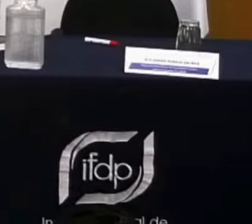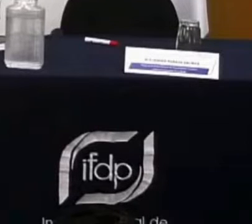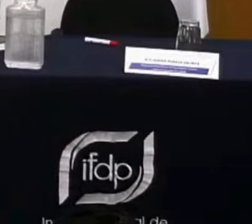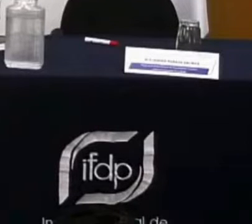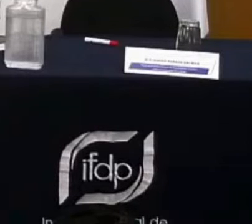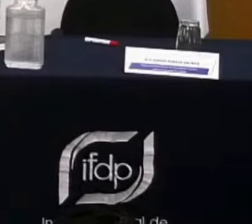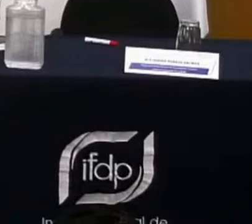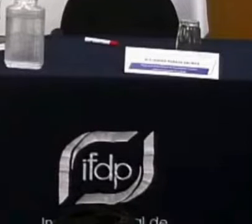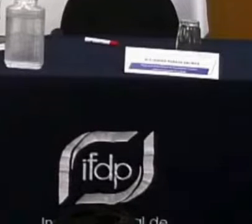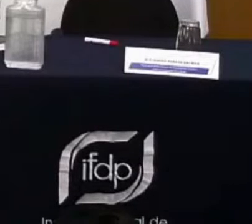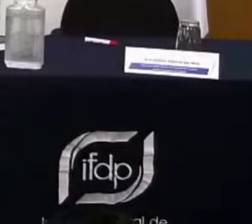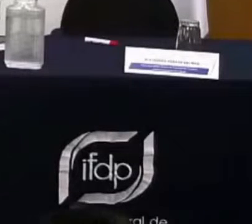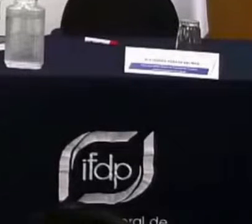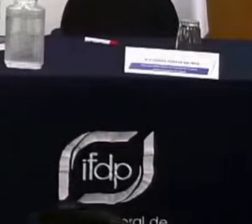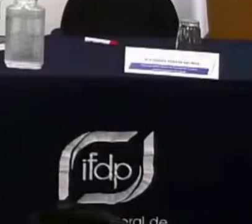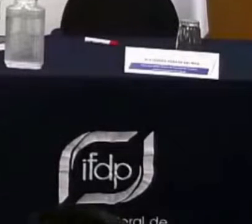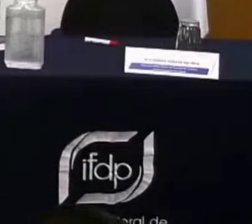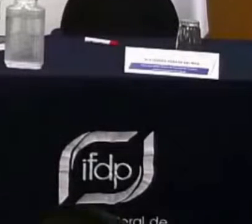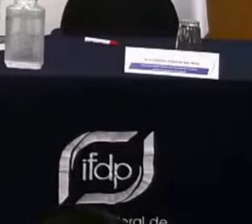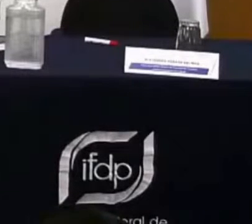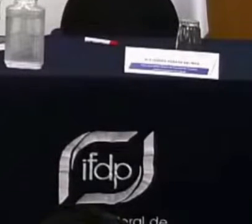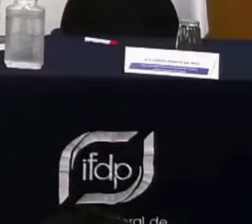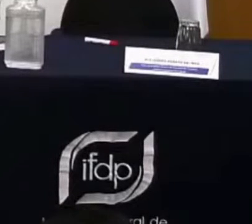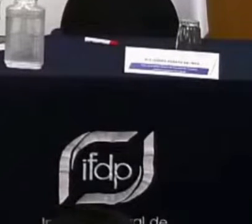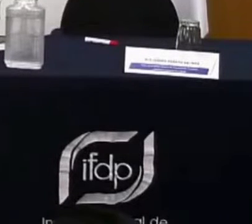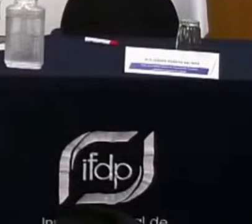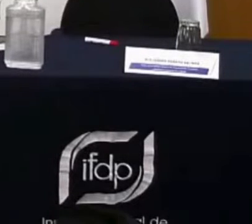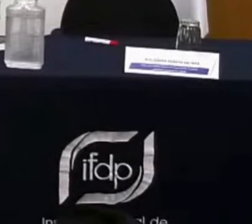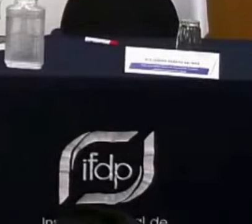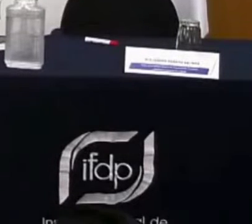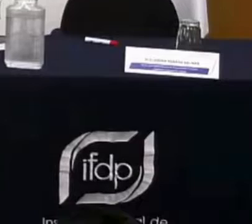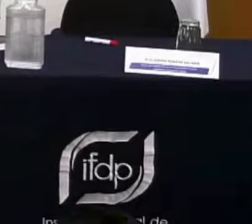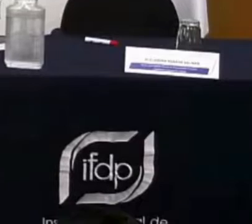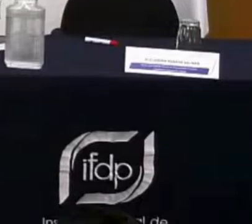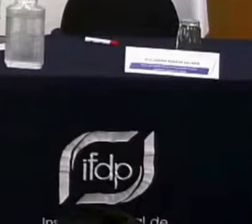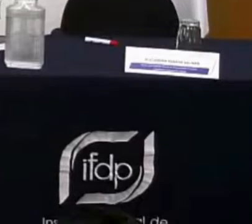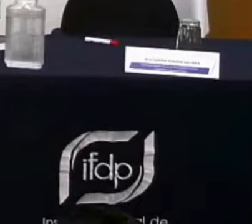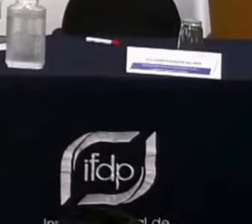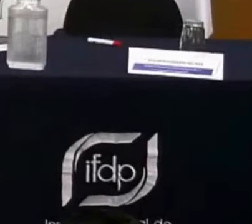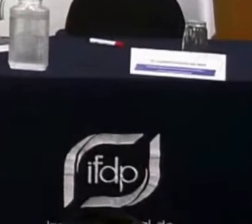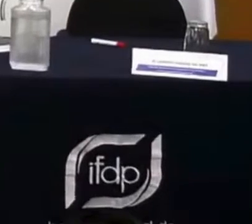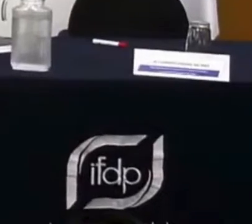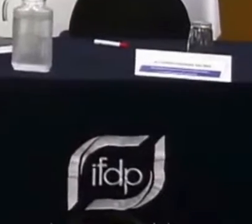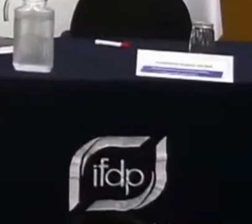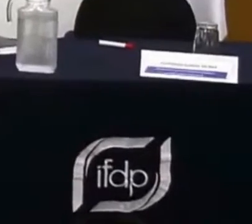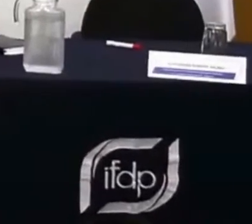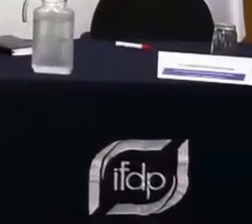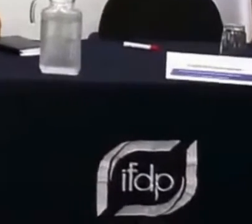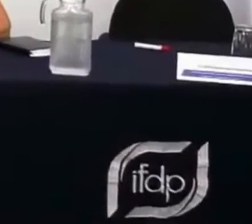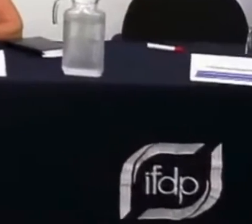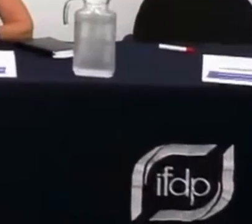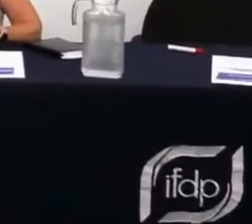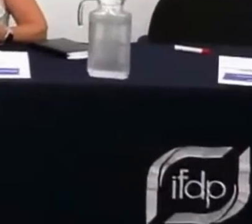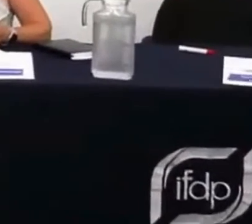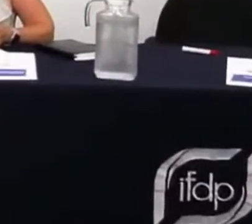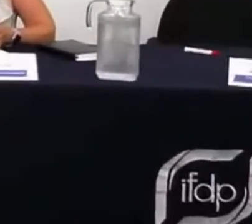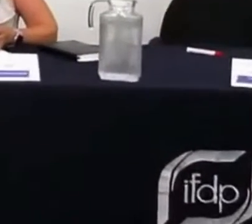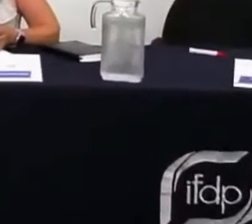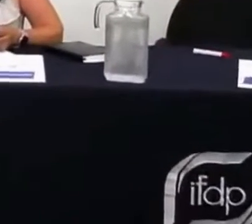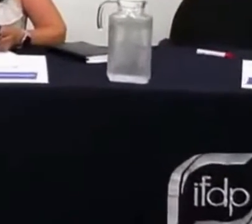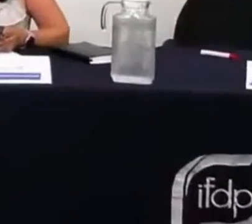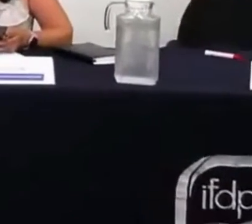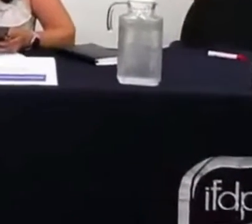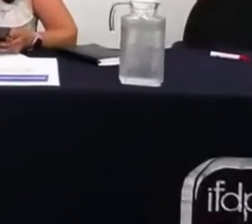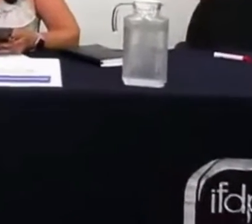apoyo principalmente para personal jurisdiccional Es decir para jueces juezas magistrados cualquiera que se el cargo personal